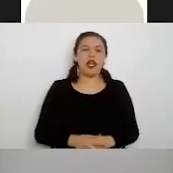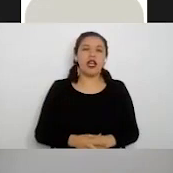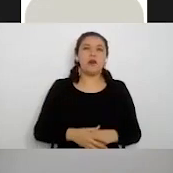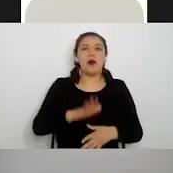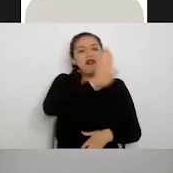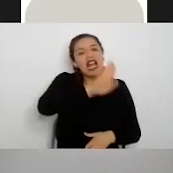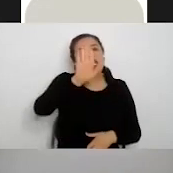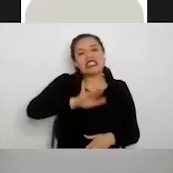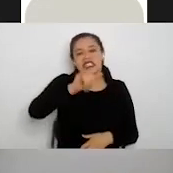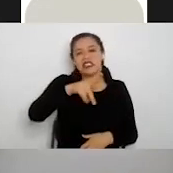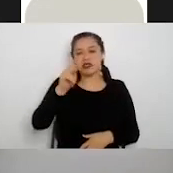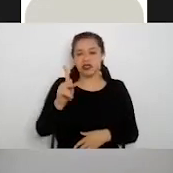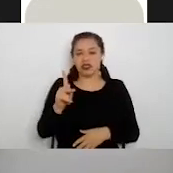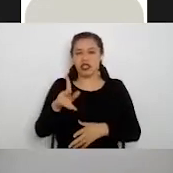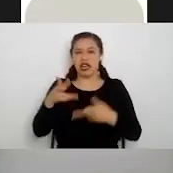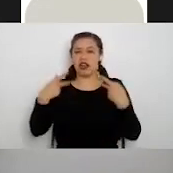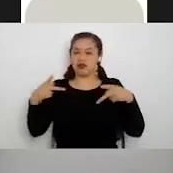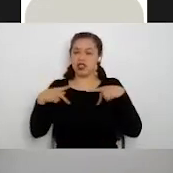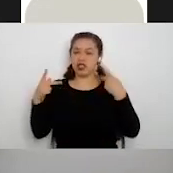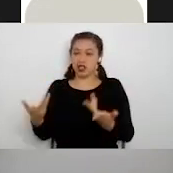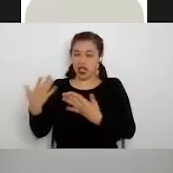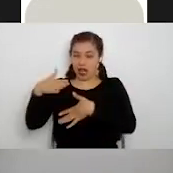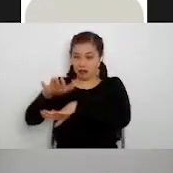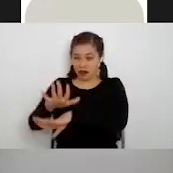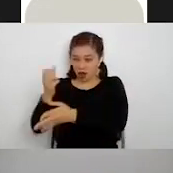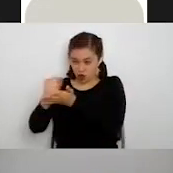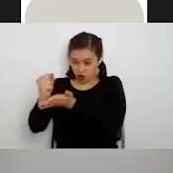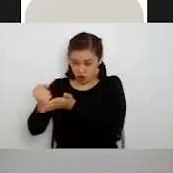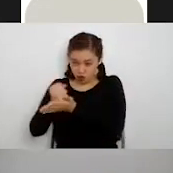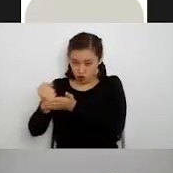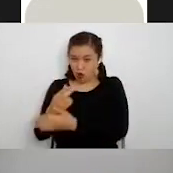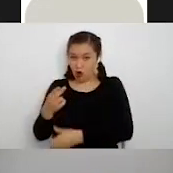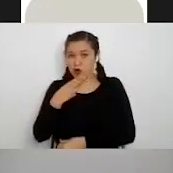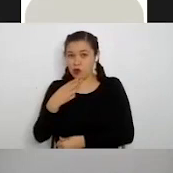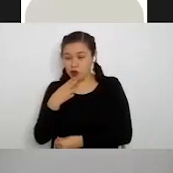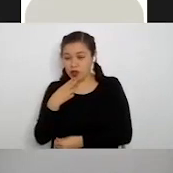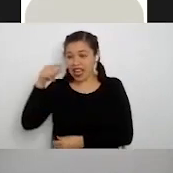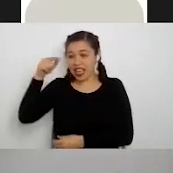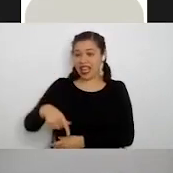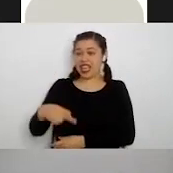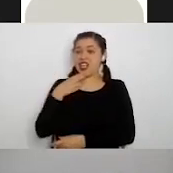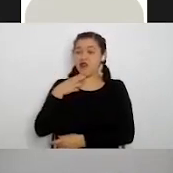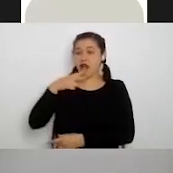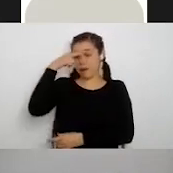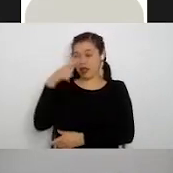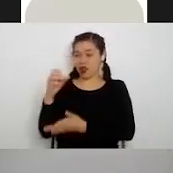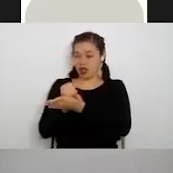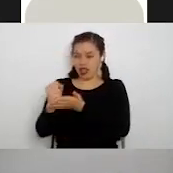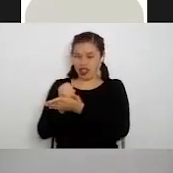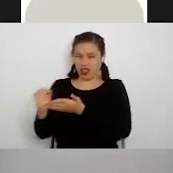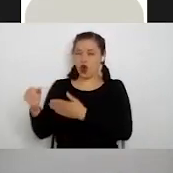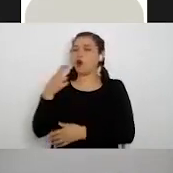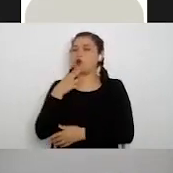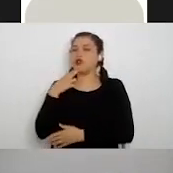no bancarizadas, una gran parte de la población, y el uso del crédito es bastante menor que en aquellos países. Pero bueno, lo que aquí se